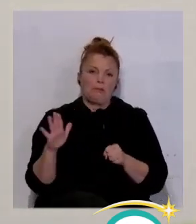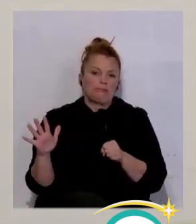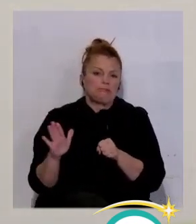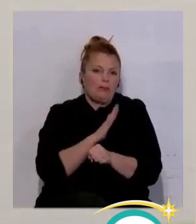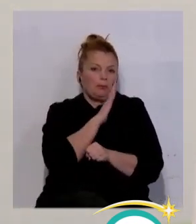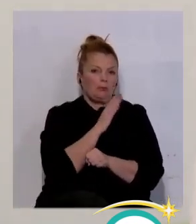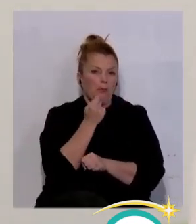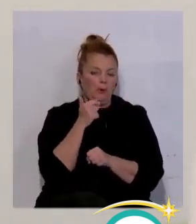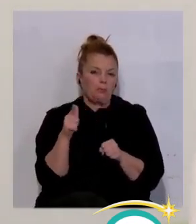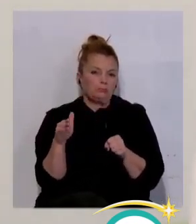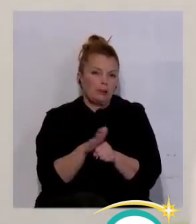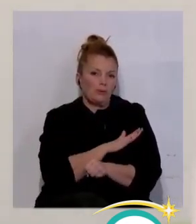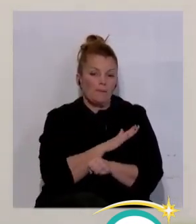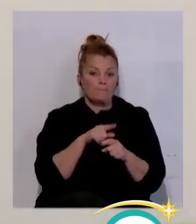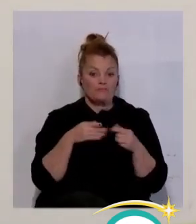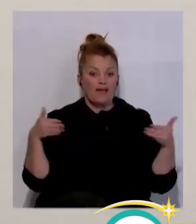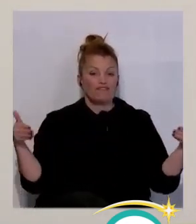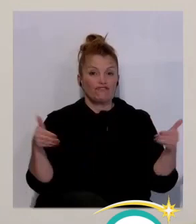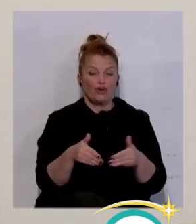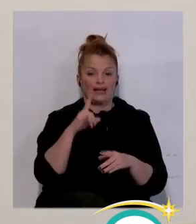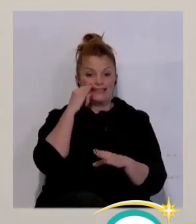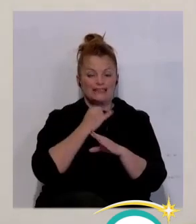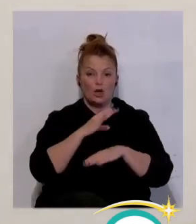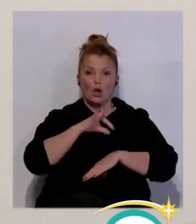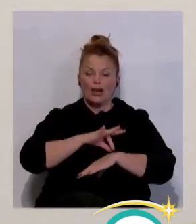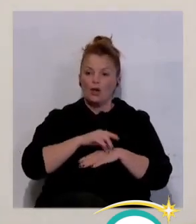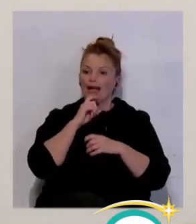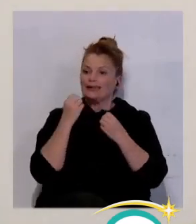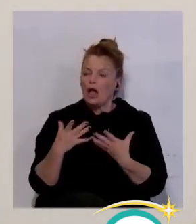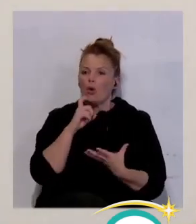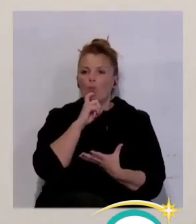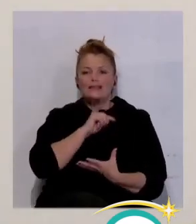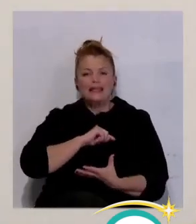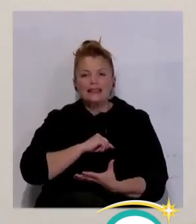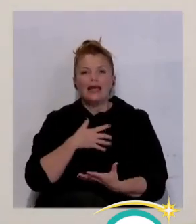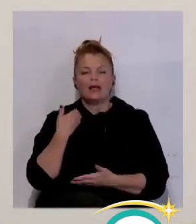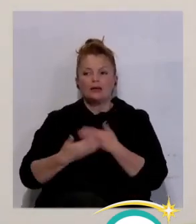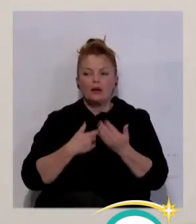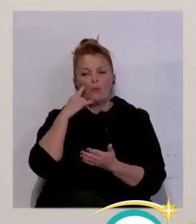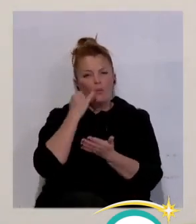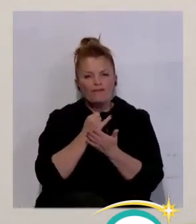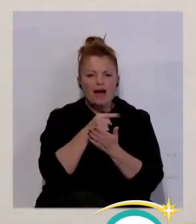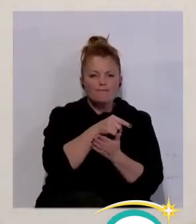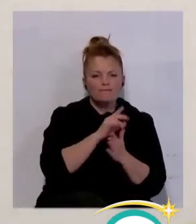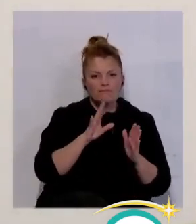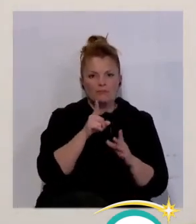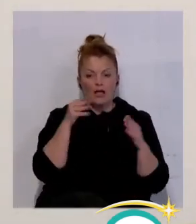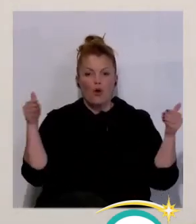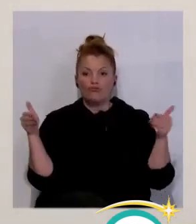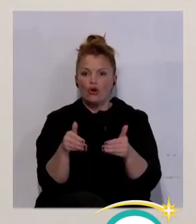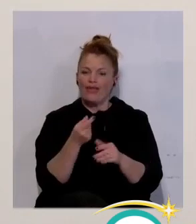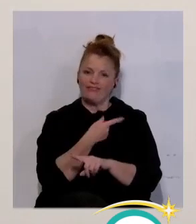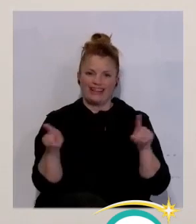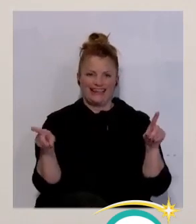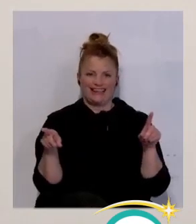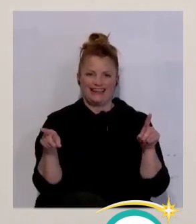tubería. Pero el enfoque que puede hacer el psicólogo clínico de cómo está, cómo te encuentras, ¿por qué no pruebas a...? Es un enfoque completamente